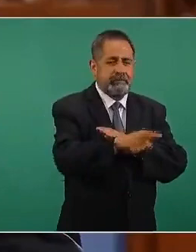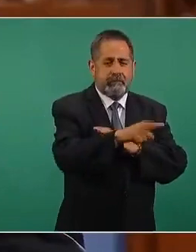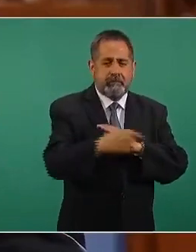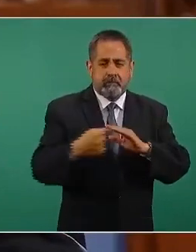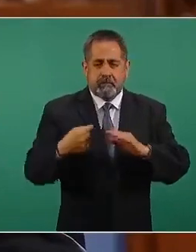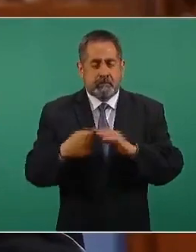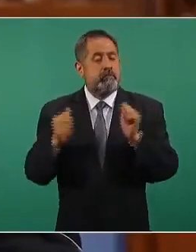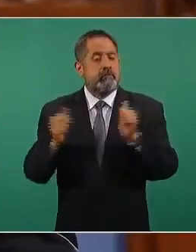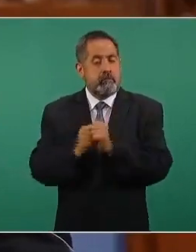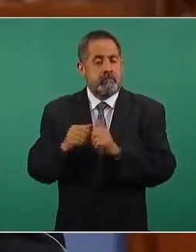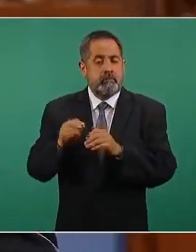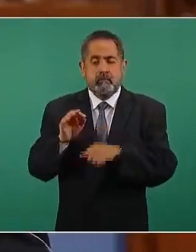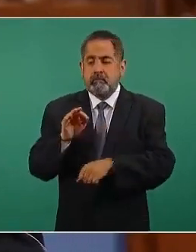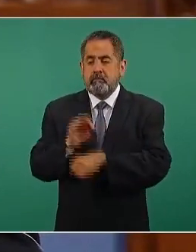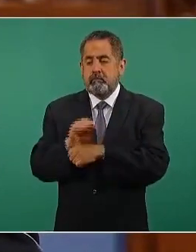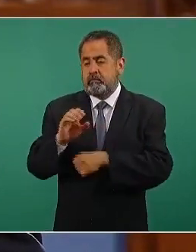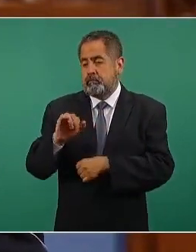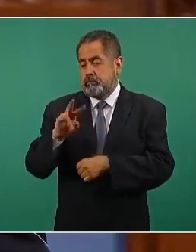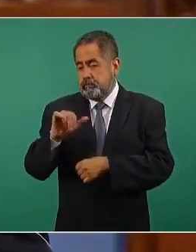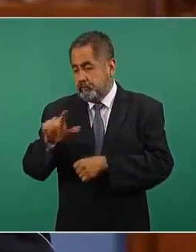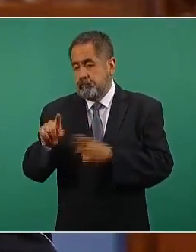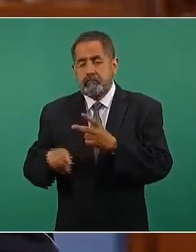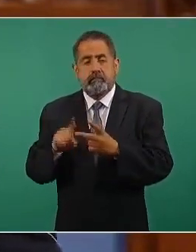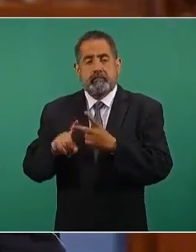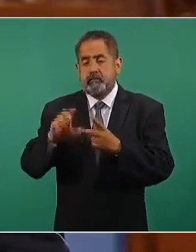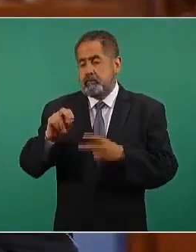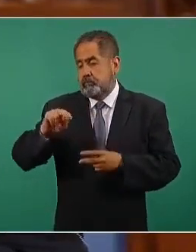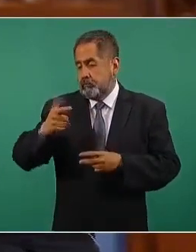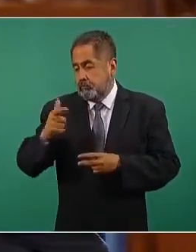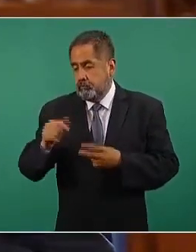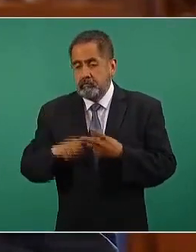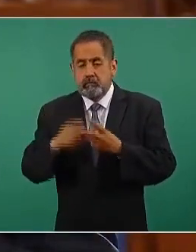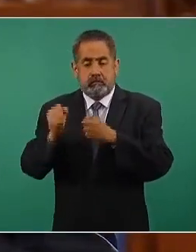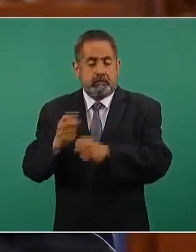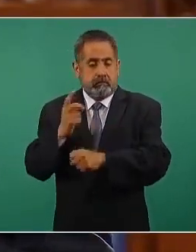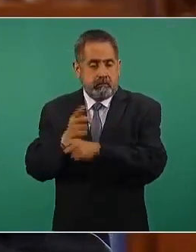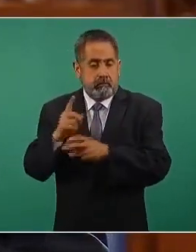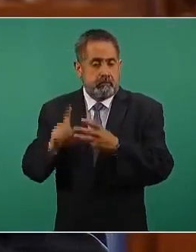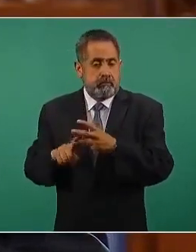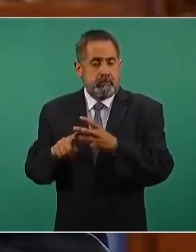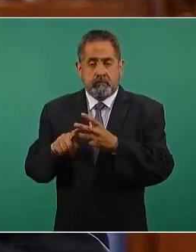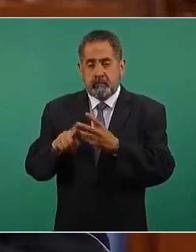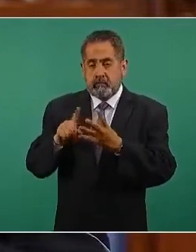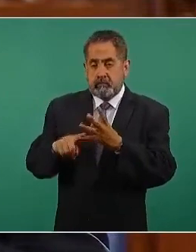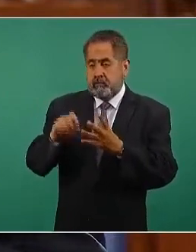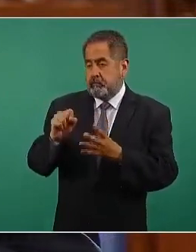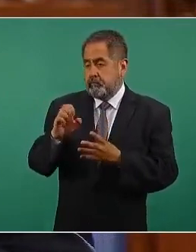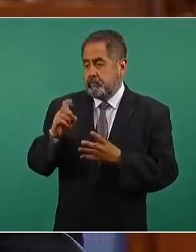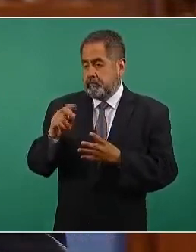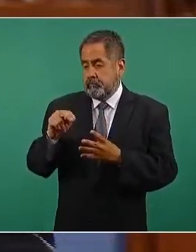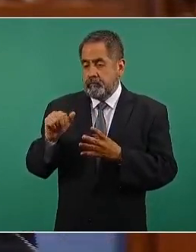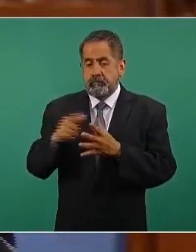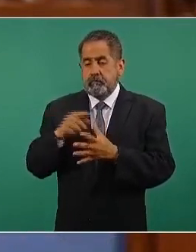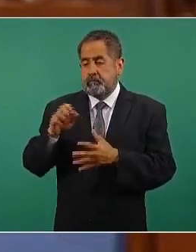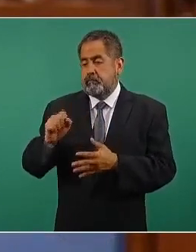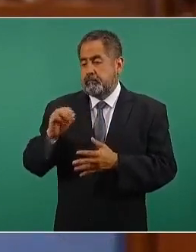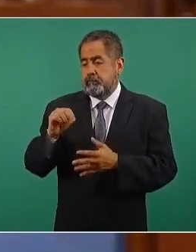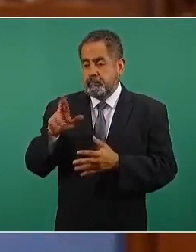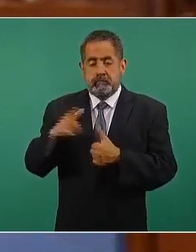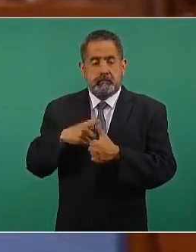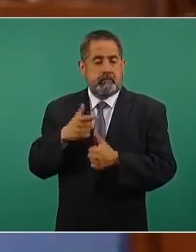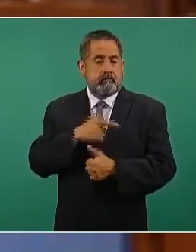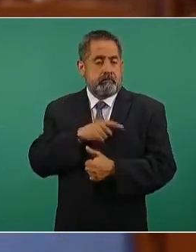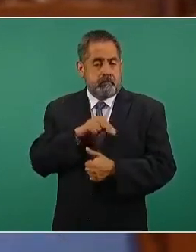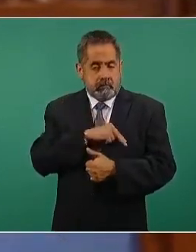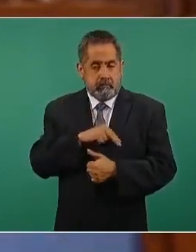estrecha coordinación con Protección Civil Federal, Conagua, Seguridad Pública y Protección Ciudadana, Sedena, Semar, Guardia